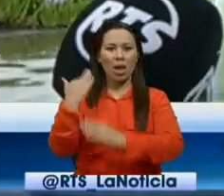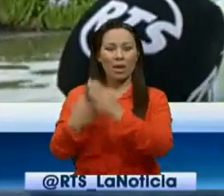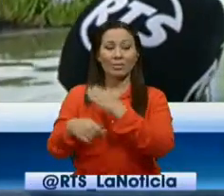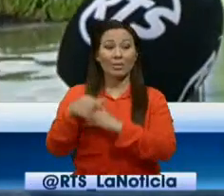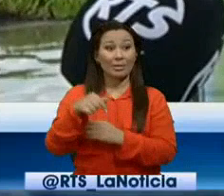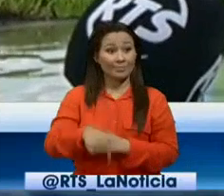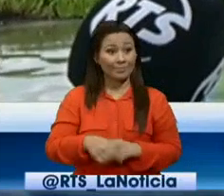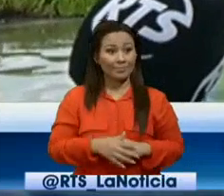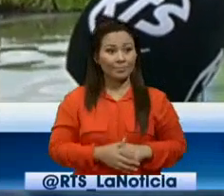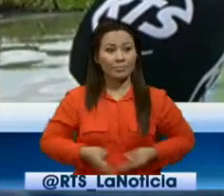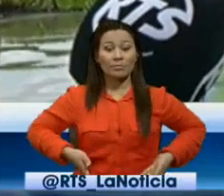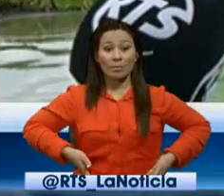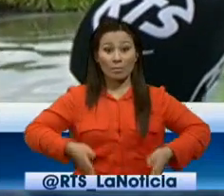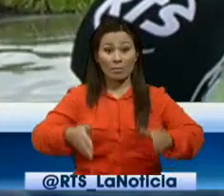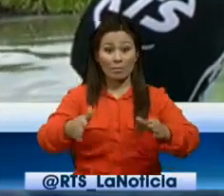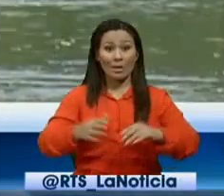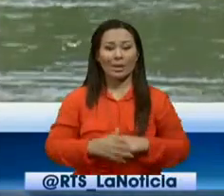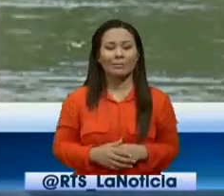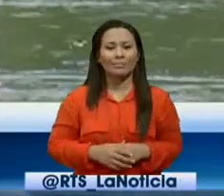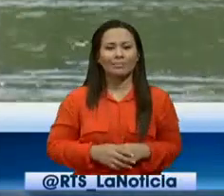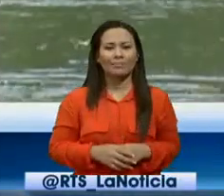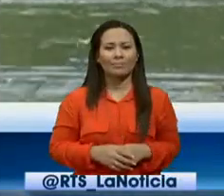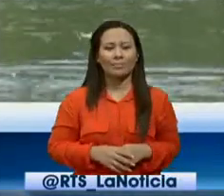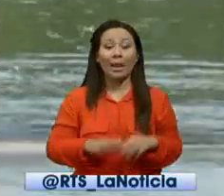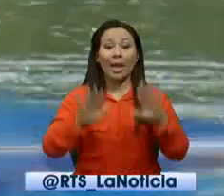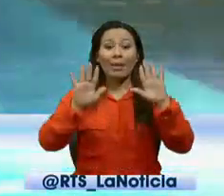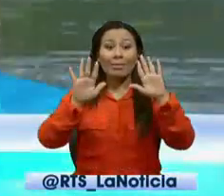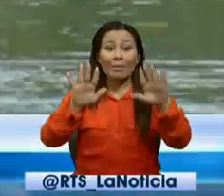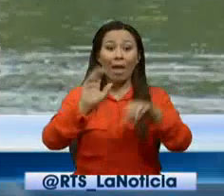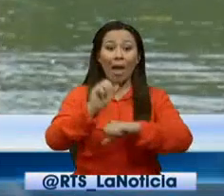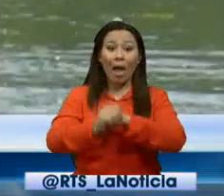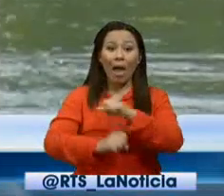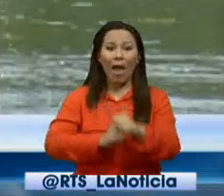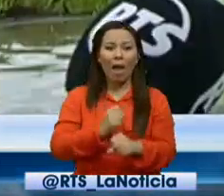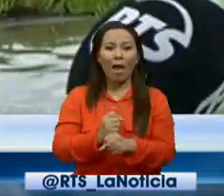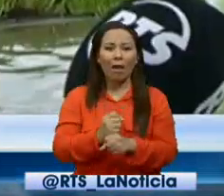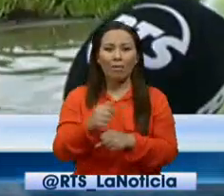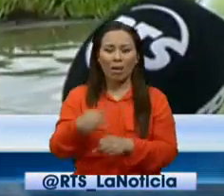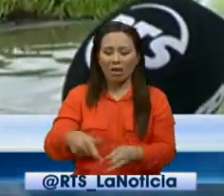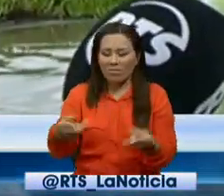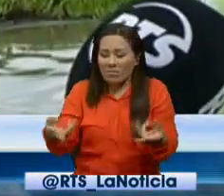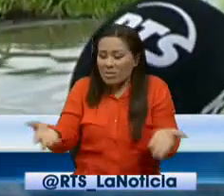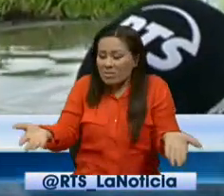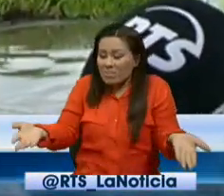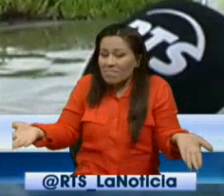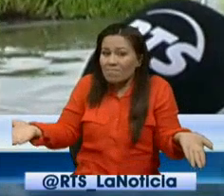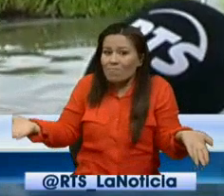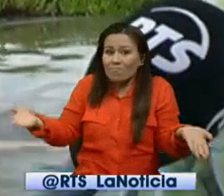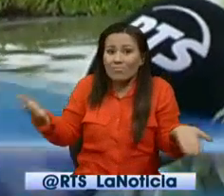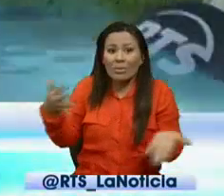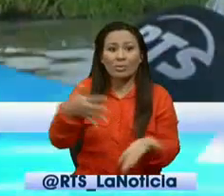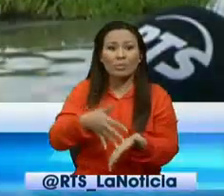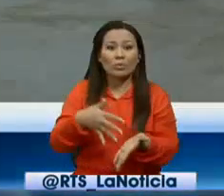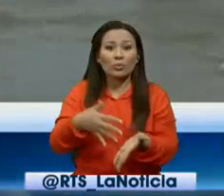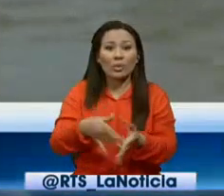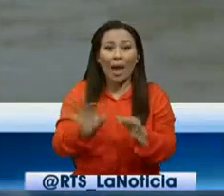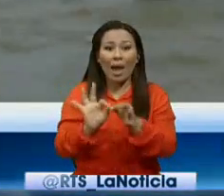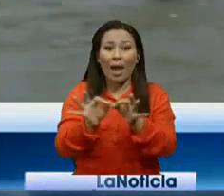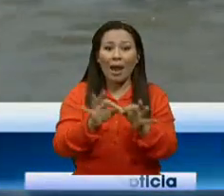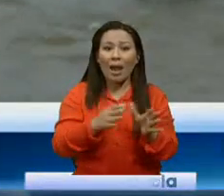este carretero tiene estudio durante casi ya mismo 10 años. No sé qué calidad de estudio necesita una vía de